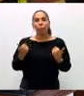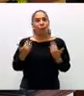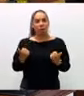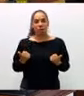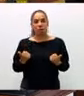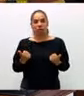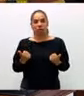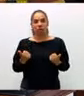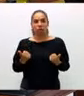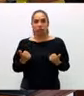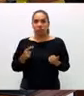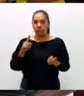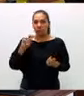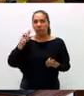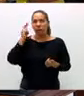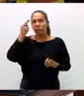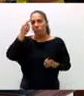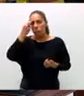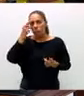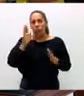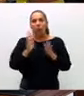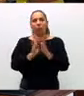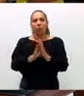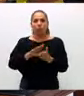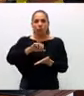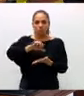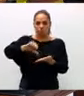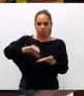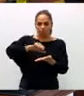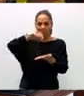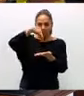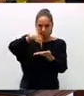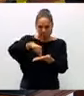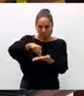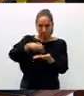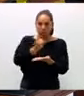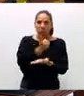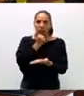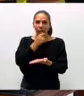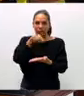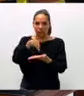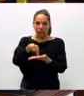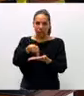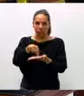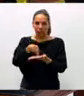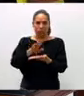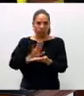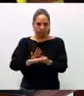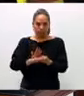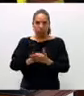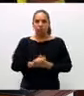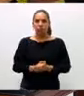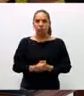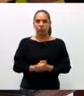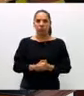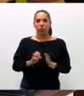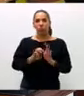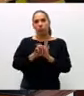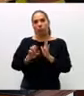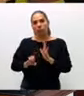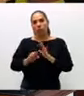centro. Hay experiencias muy interesantes en este sentido. Por ejemplo, en una